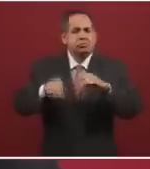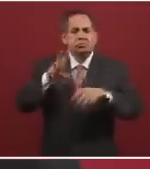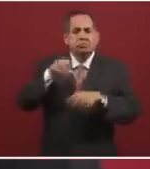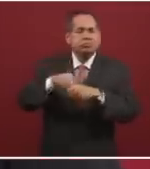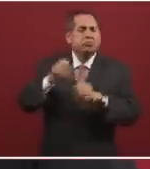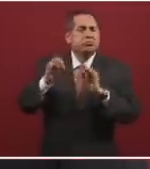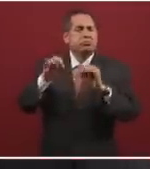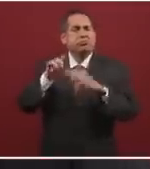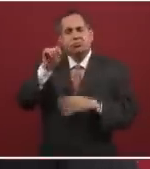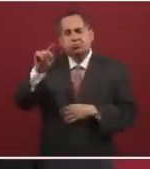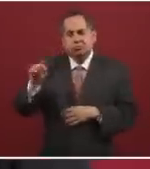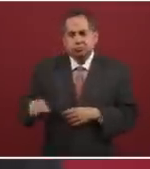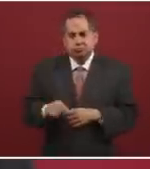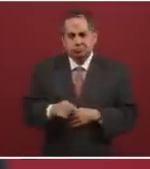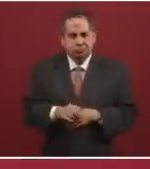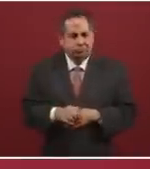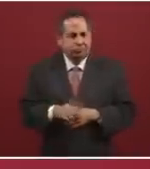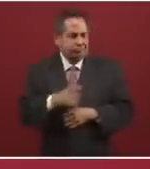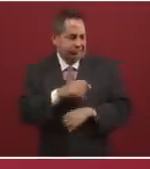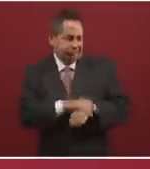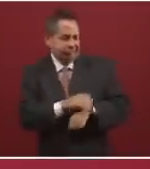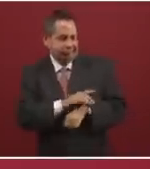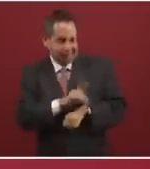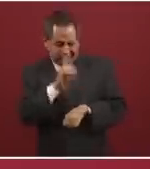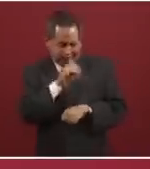oficina? Puro recomendado